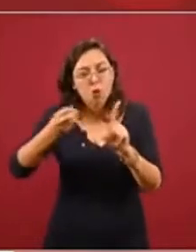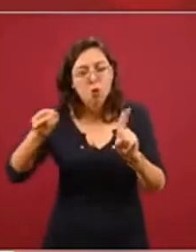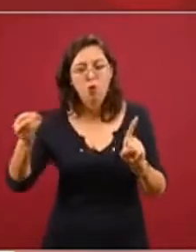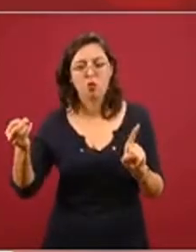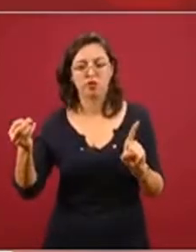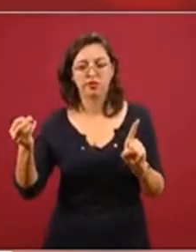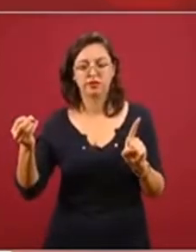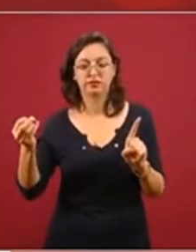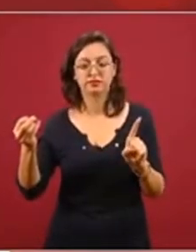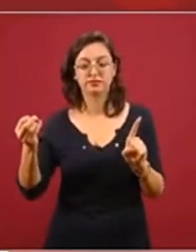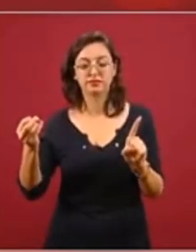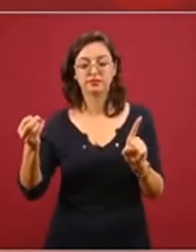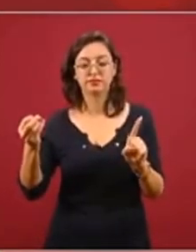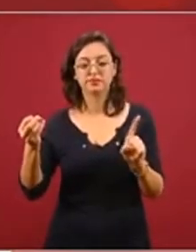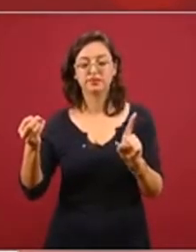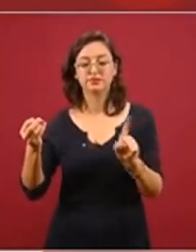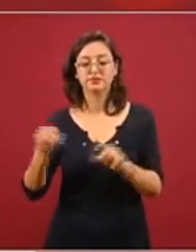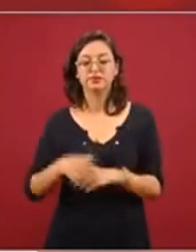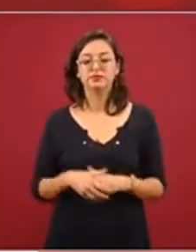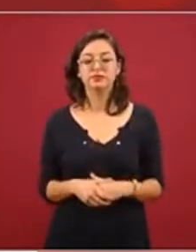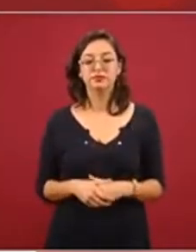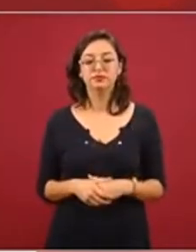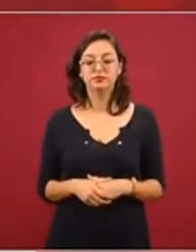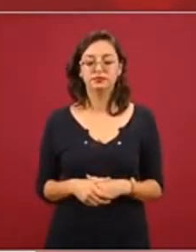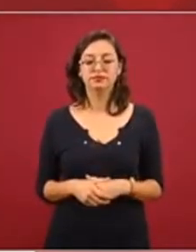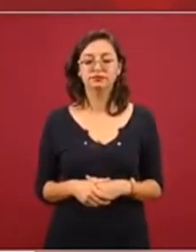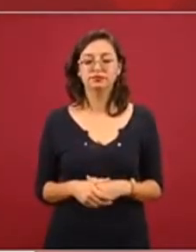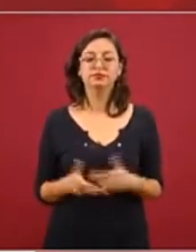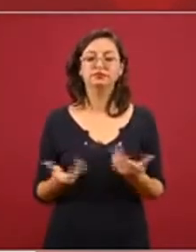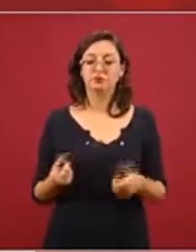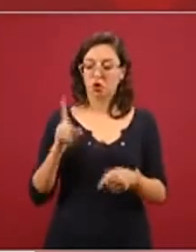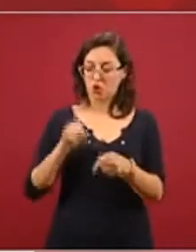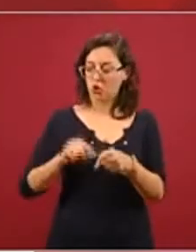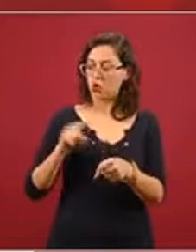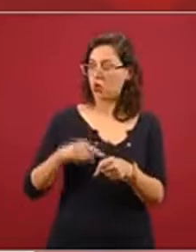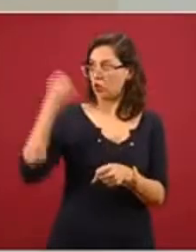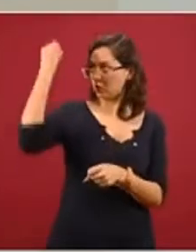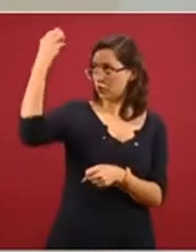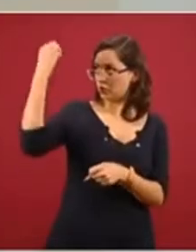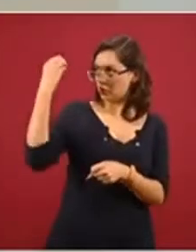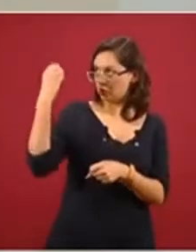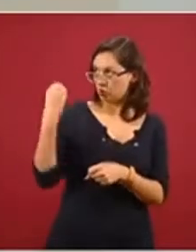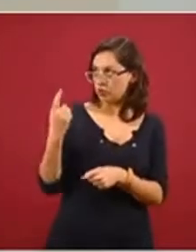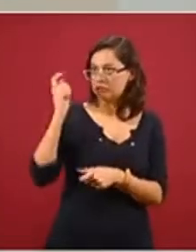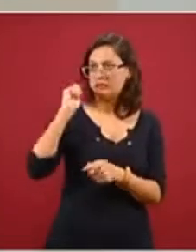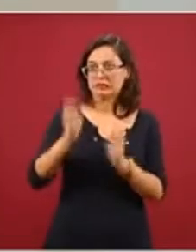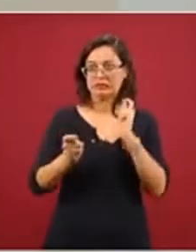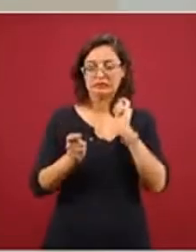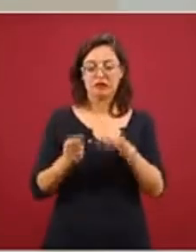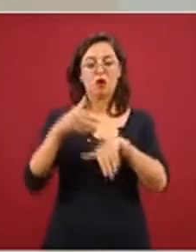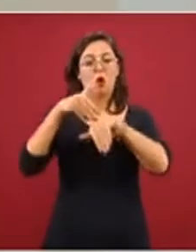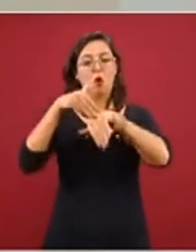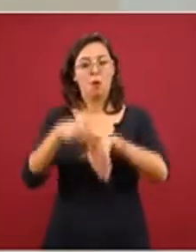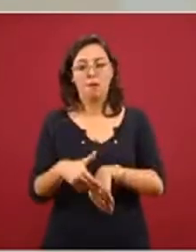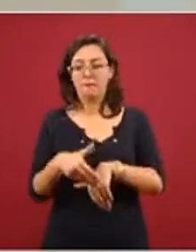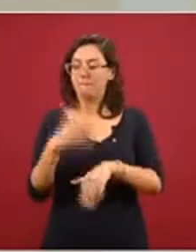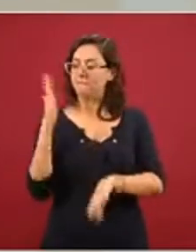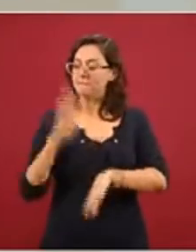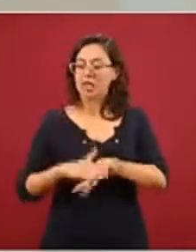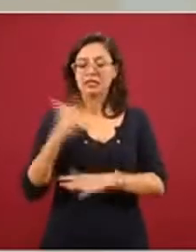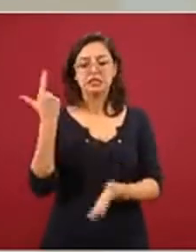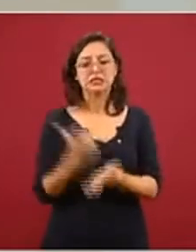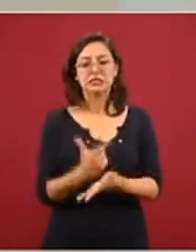atendiendo los significados del semáforo, el máximo riesgo en color